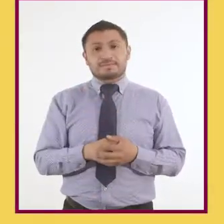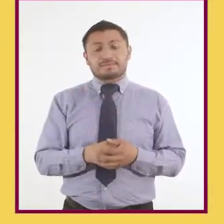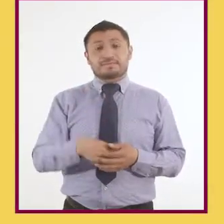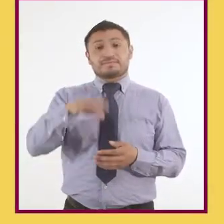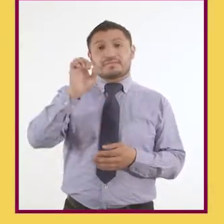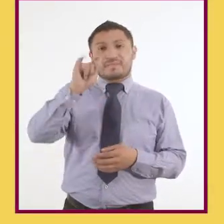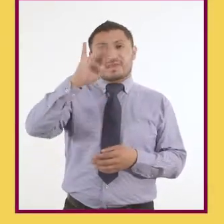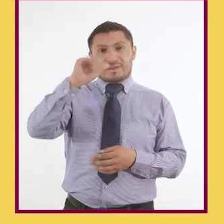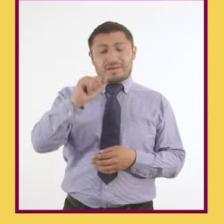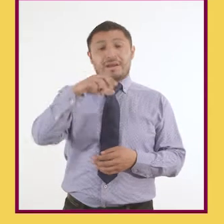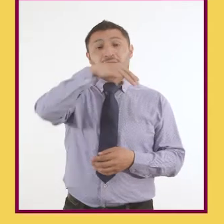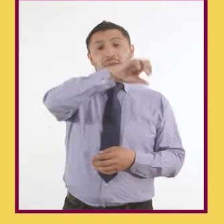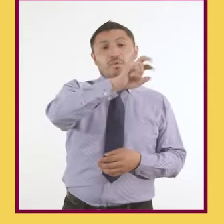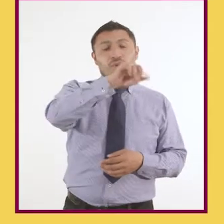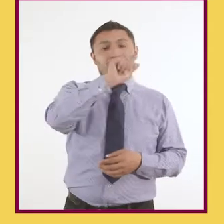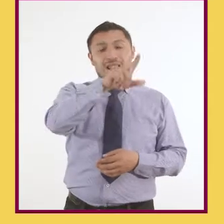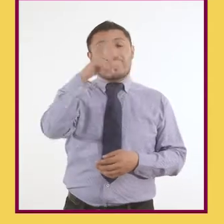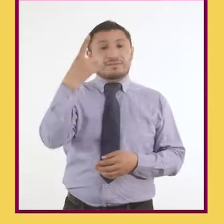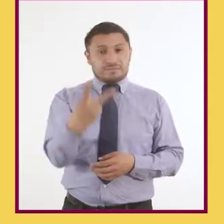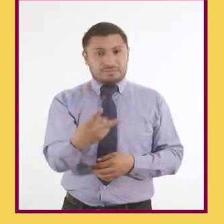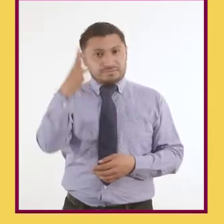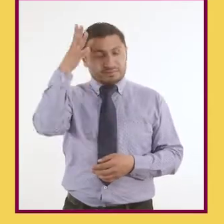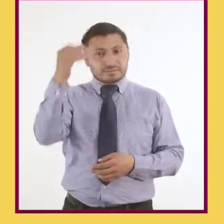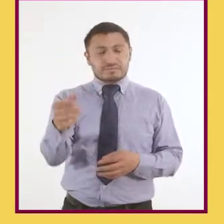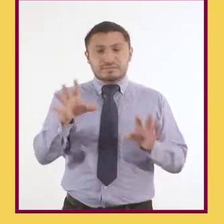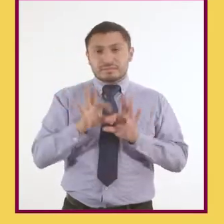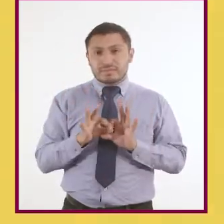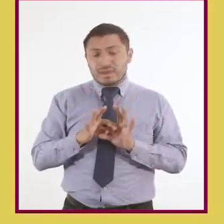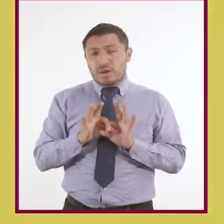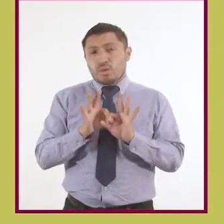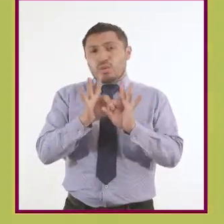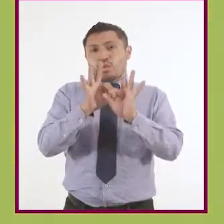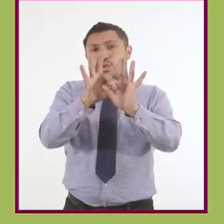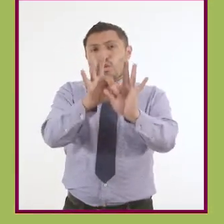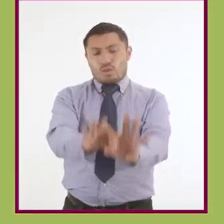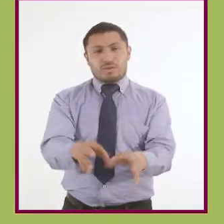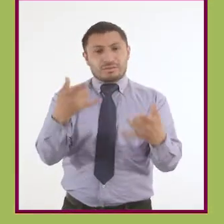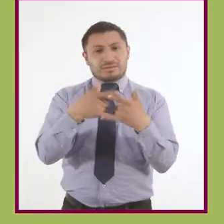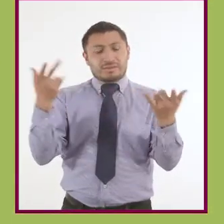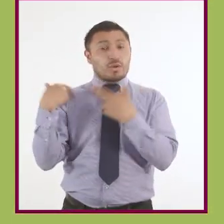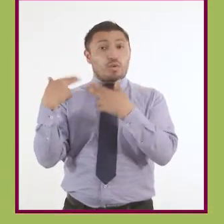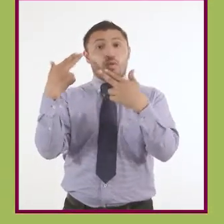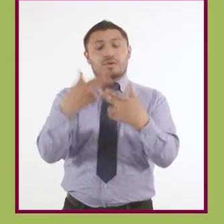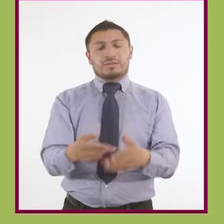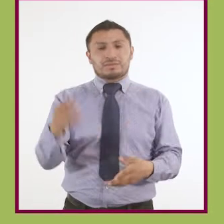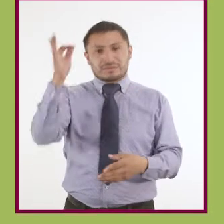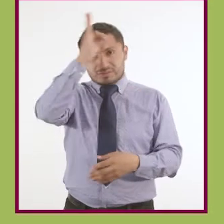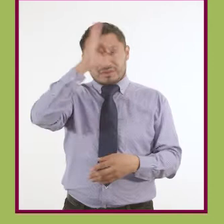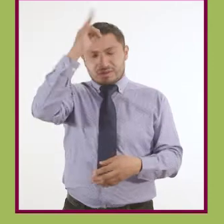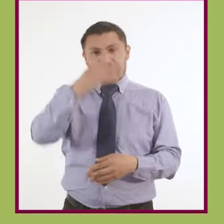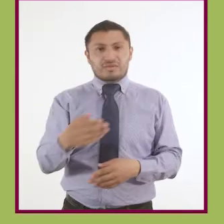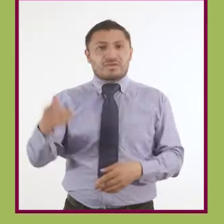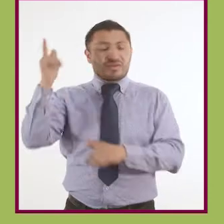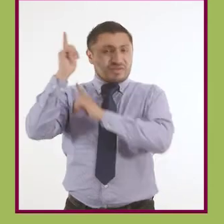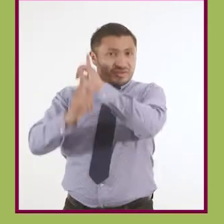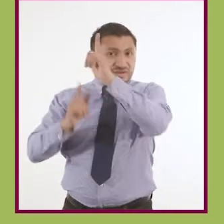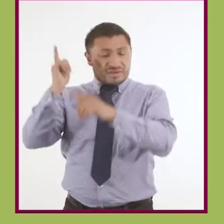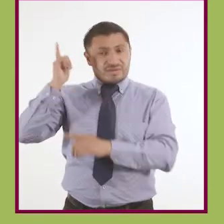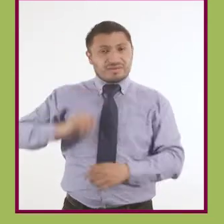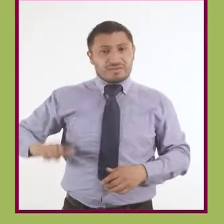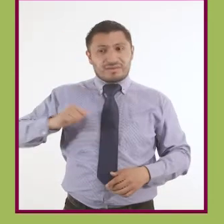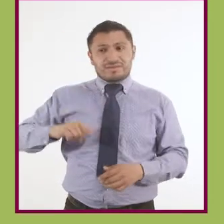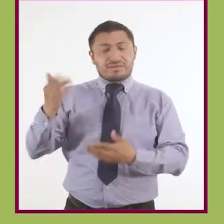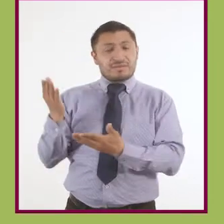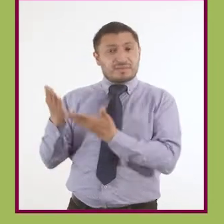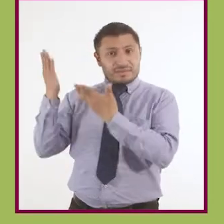La ética y la moral son dos conceptos que han caminado de la mano a través de la historia. El filósofo griego Aristóteles, en su